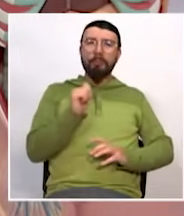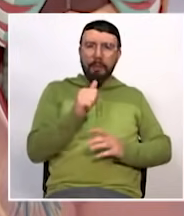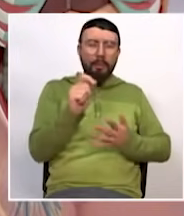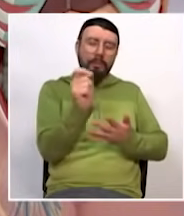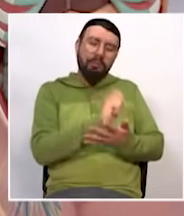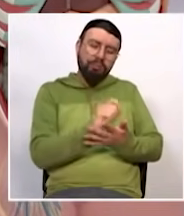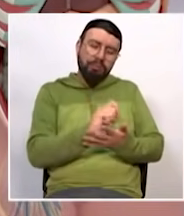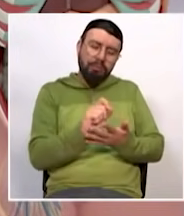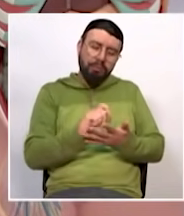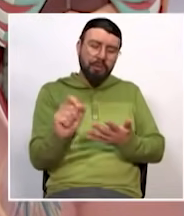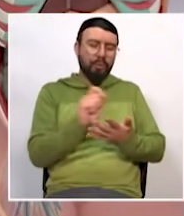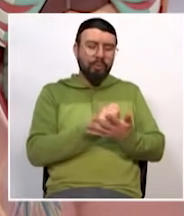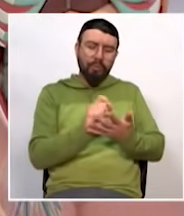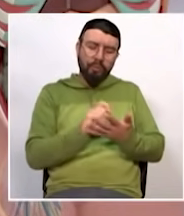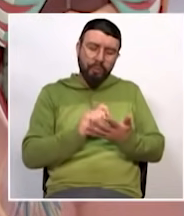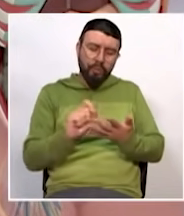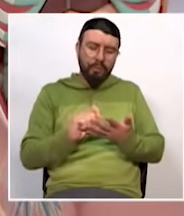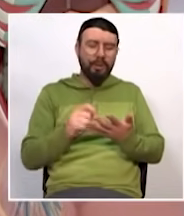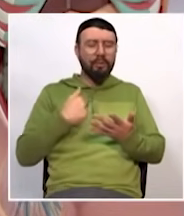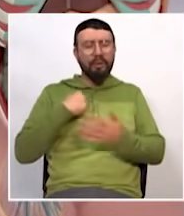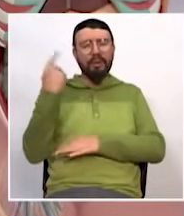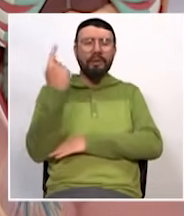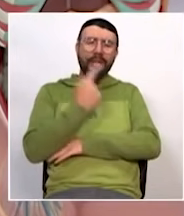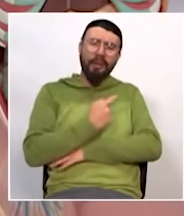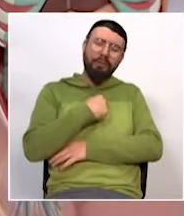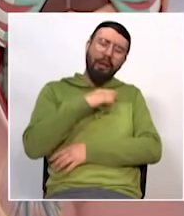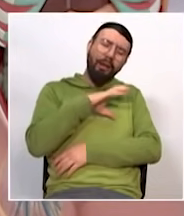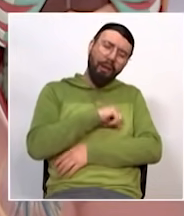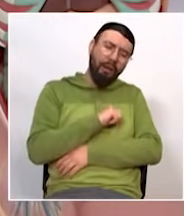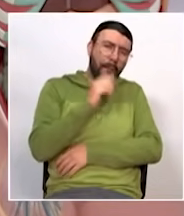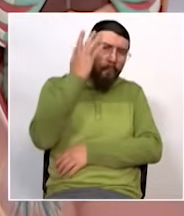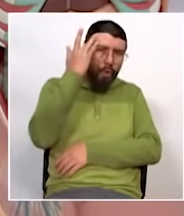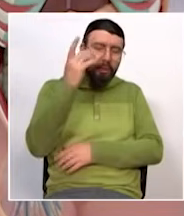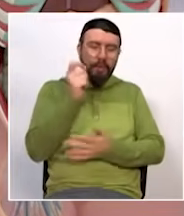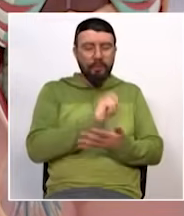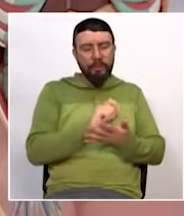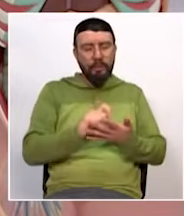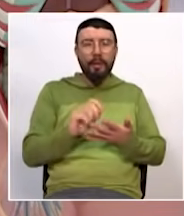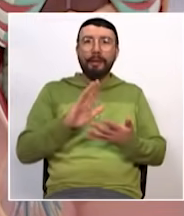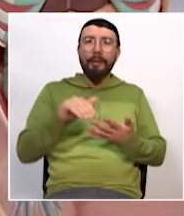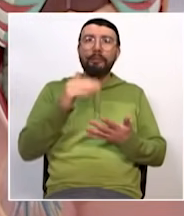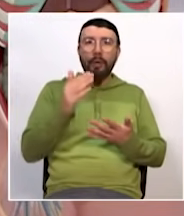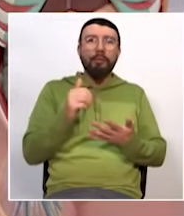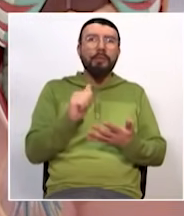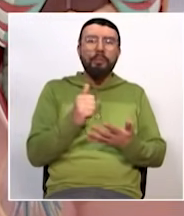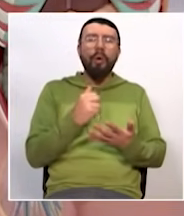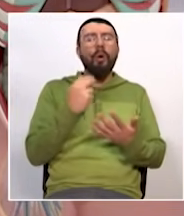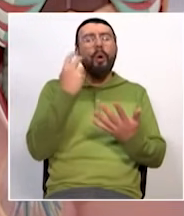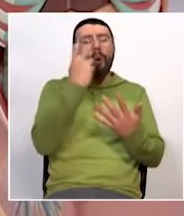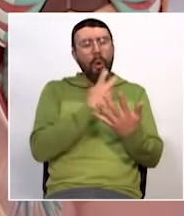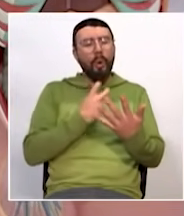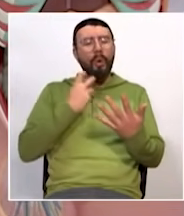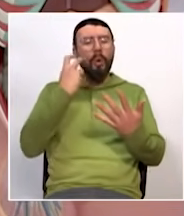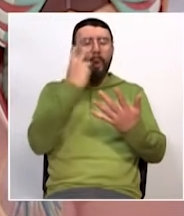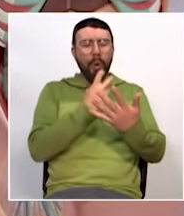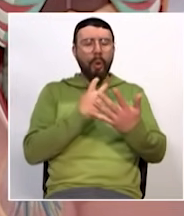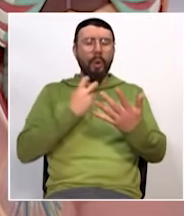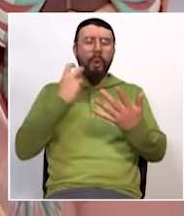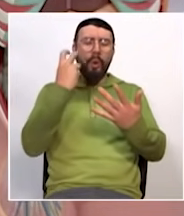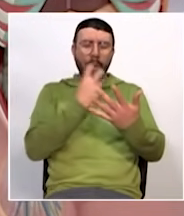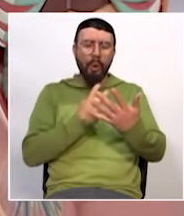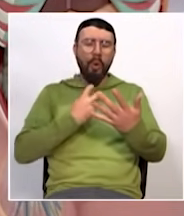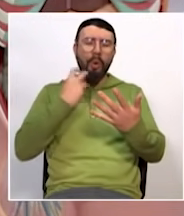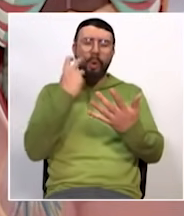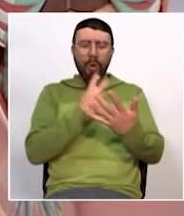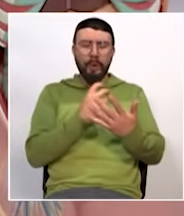eso que le aflige durante el día después lea lo audible a su oído para tomar conciencia e impactar un